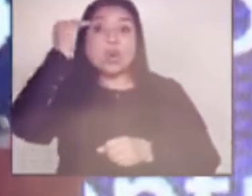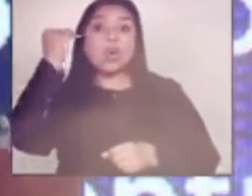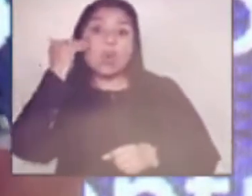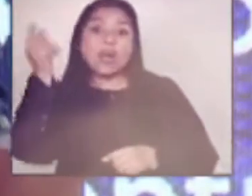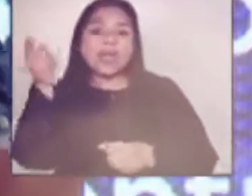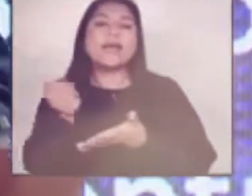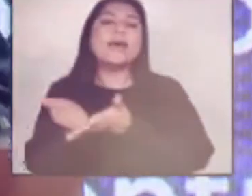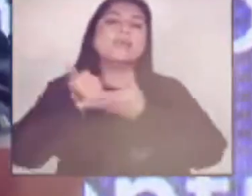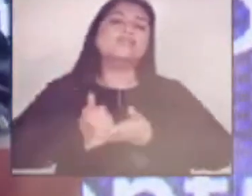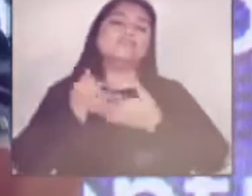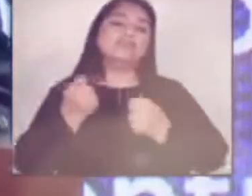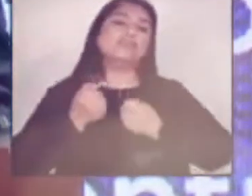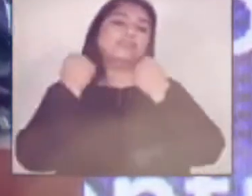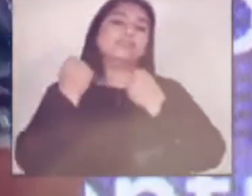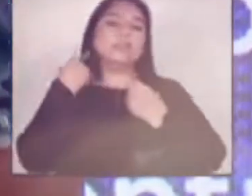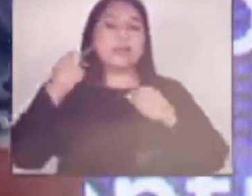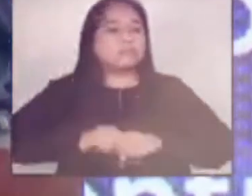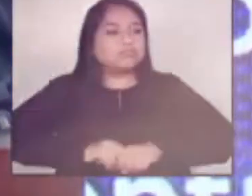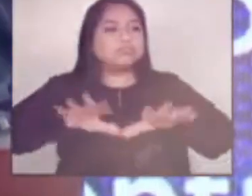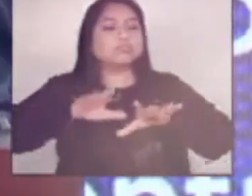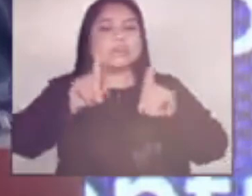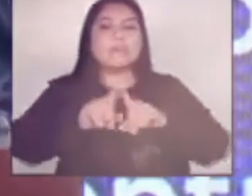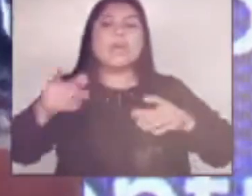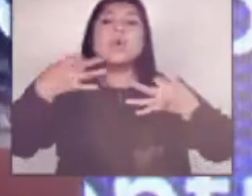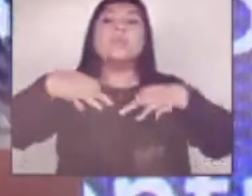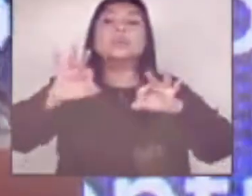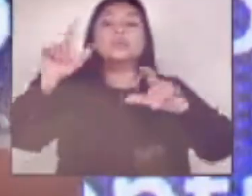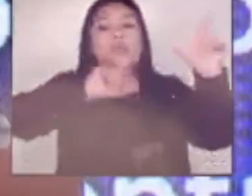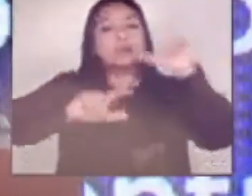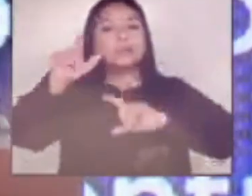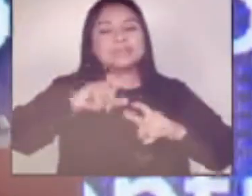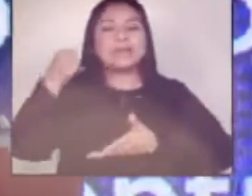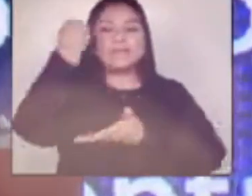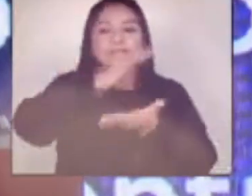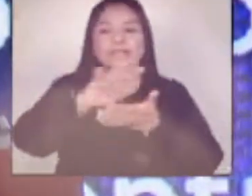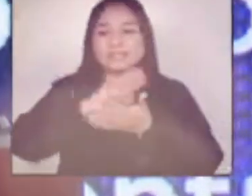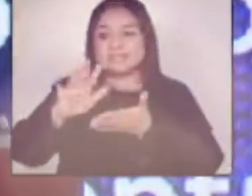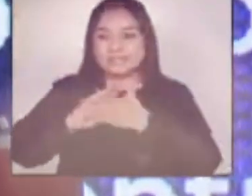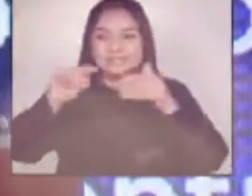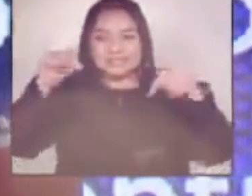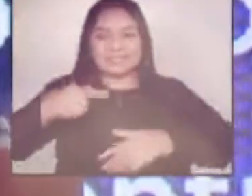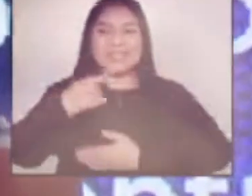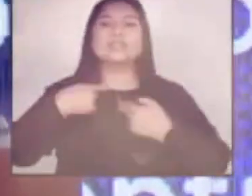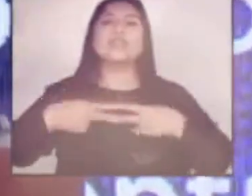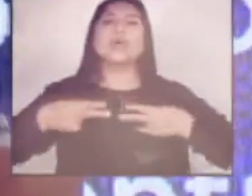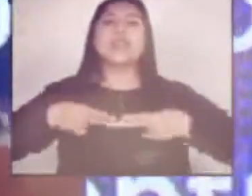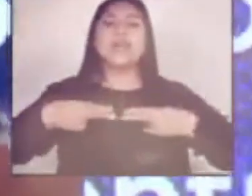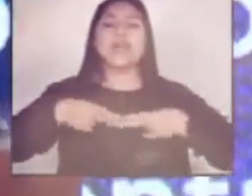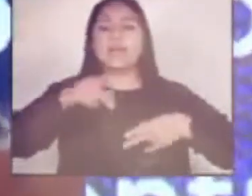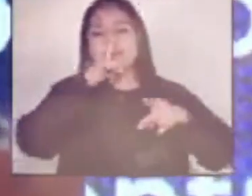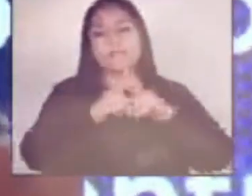estrategia y ampliará las oportunidades comerciales y de inversión en este territorio aduanero común, y ojalá algún